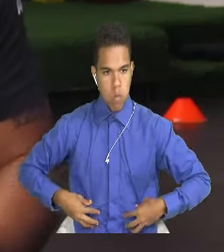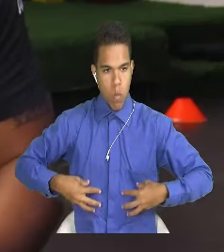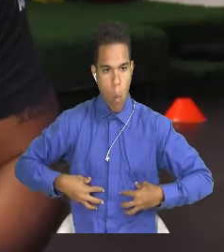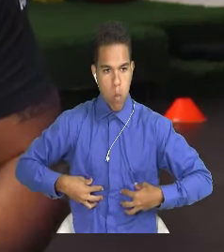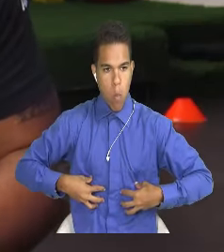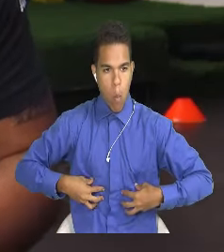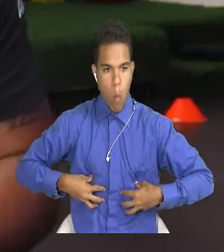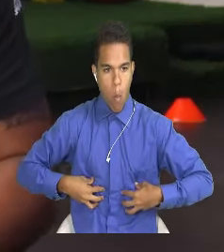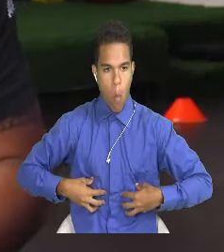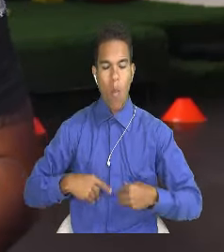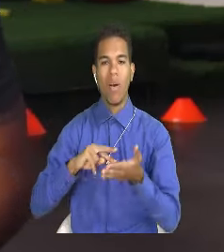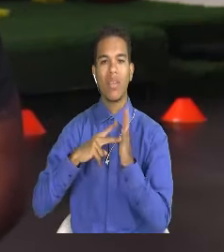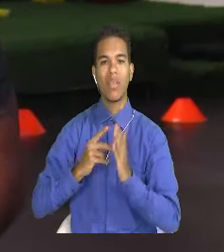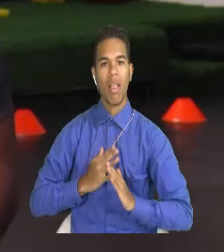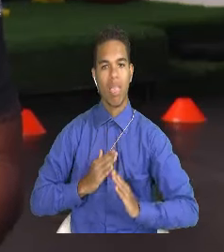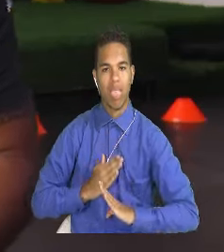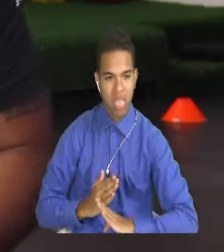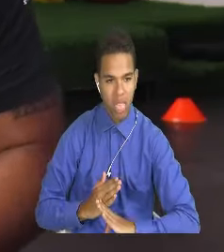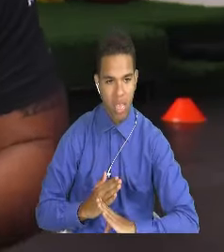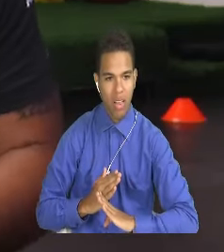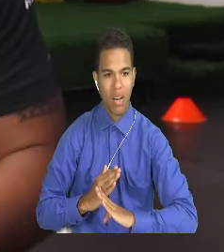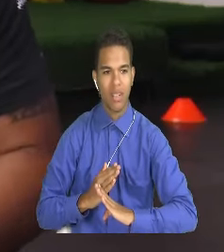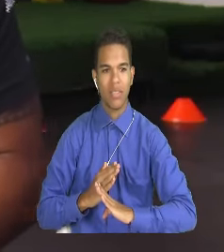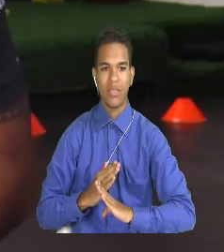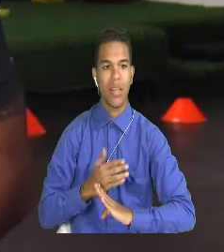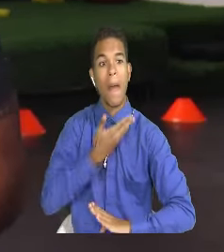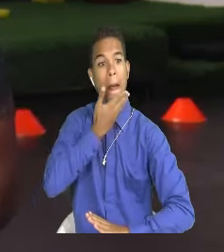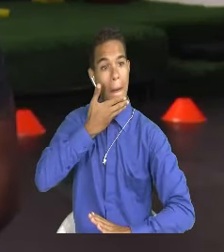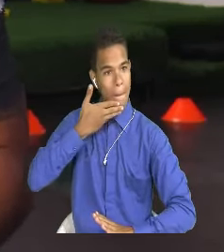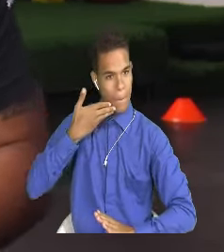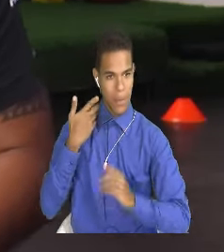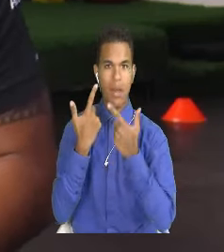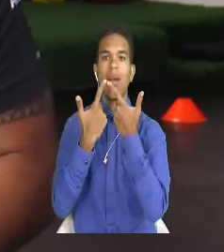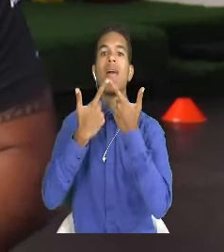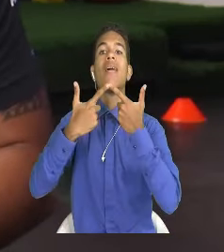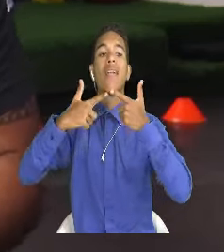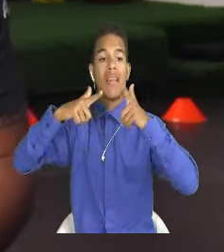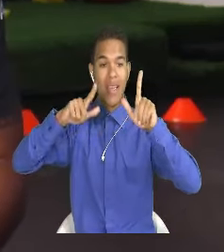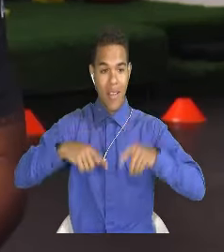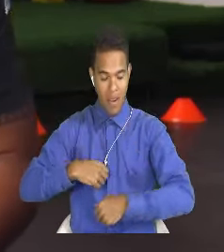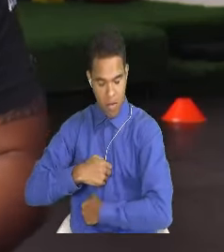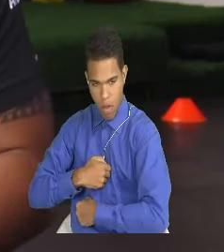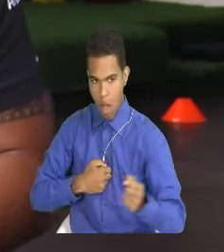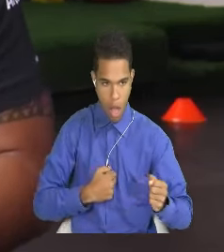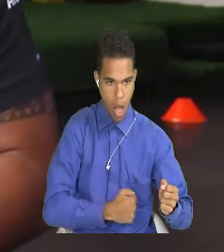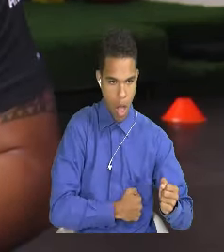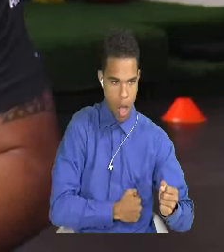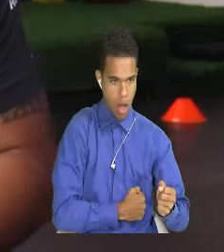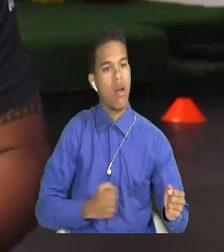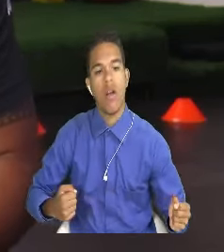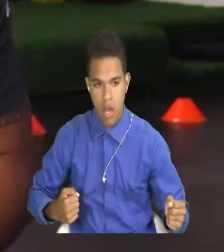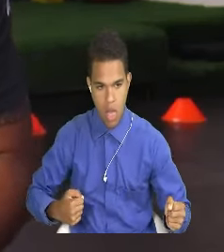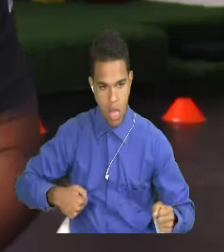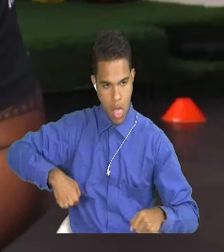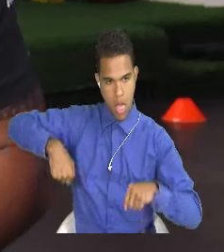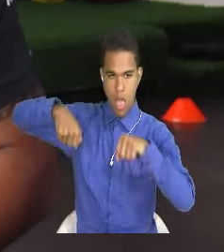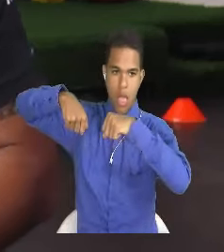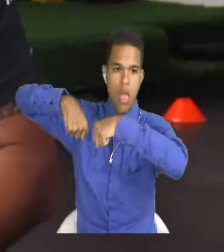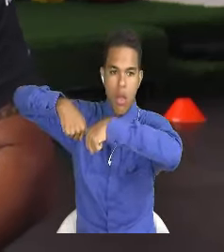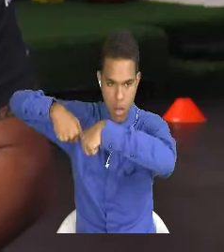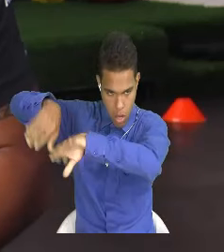que deben expresarse. Entonces prácticamente la faja es más recomendable utilizarla